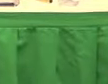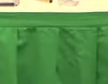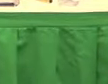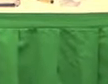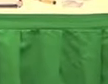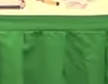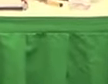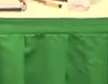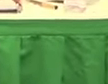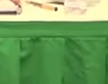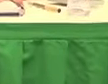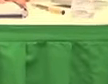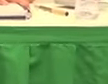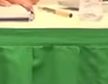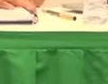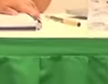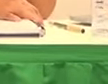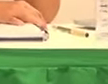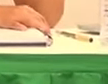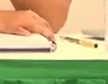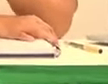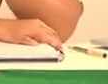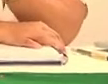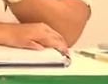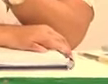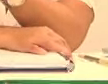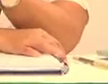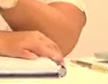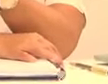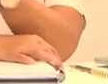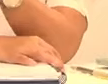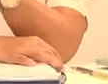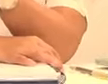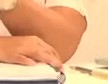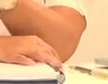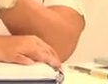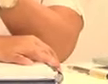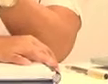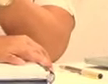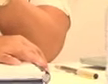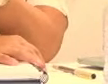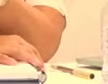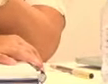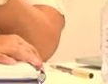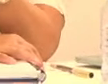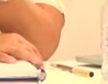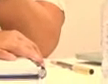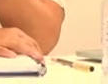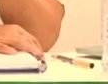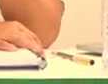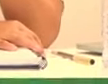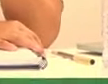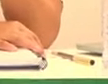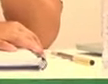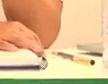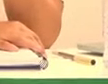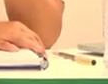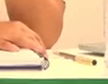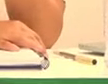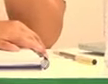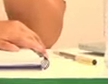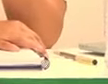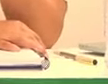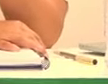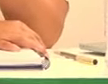me acompañan hoy en la mesa principal, al diputado, muchas gracias por estar aquí, concejal, asociaciones de